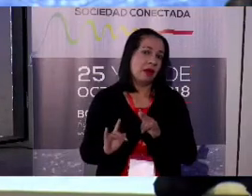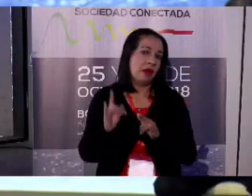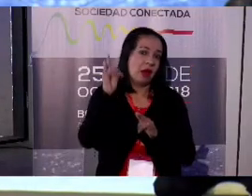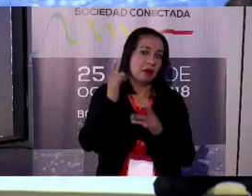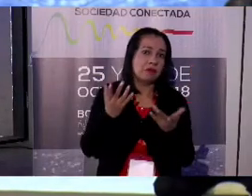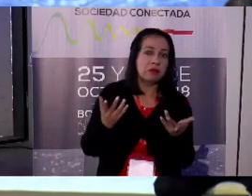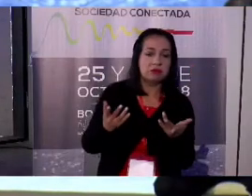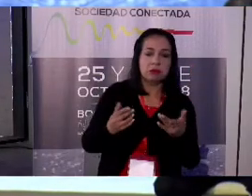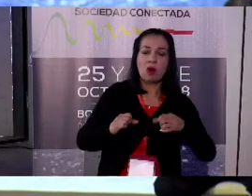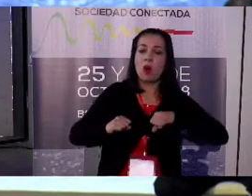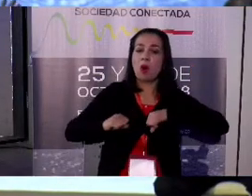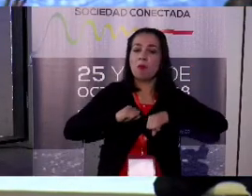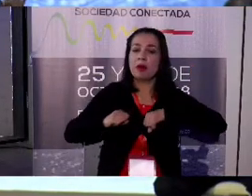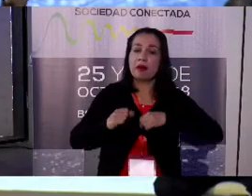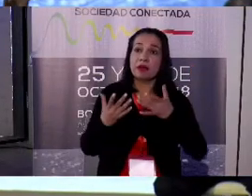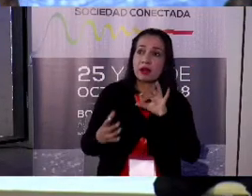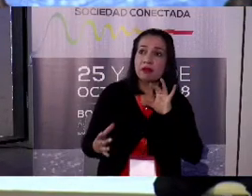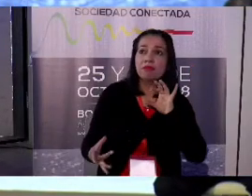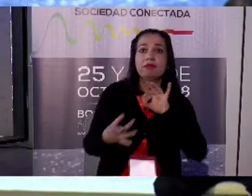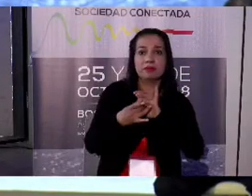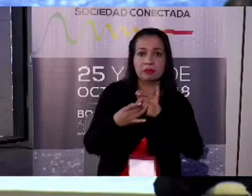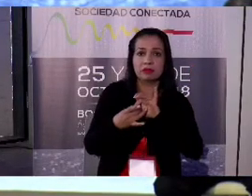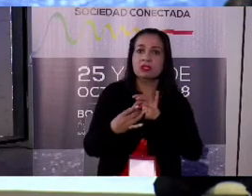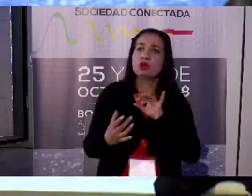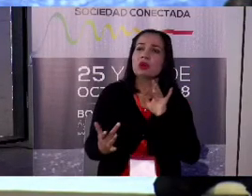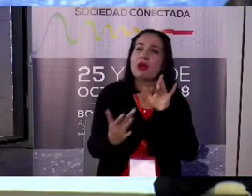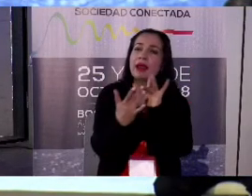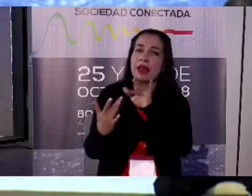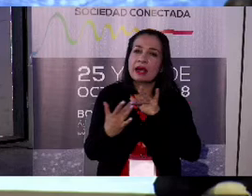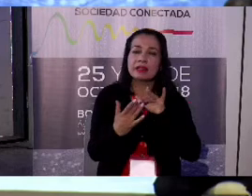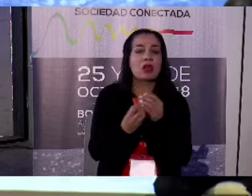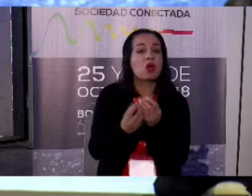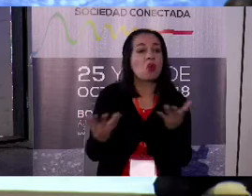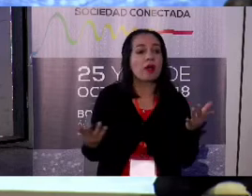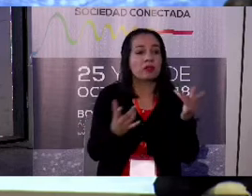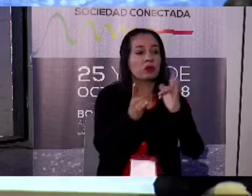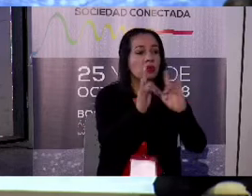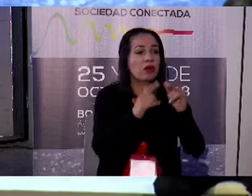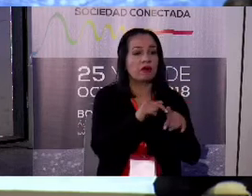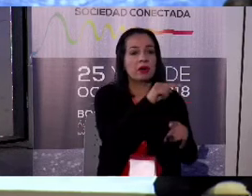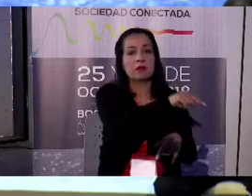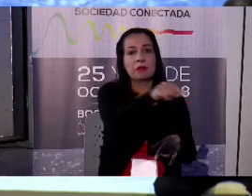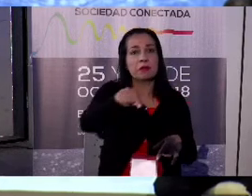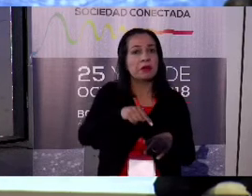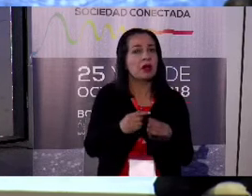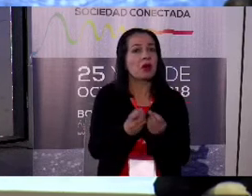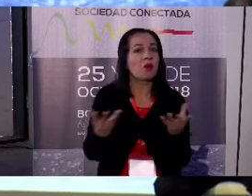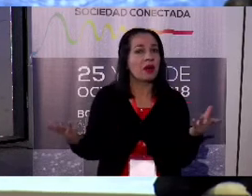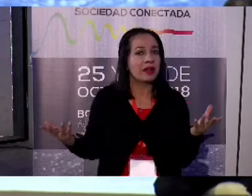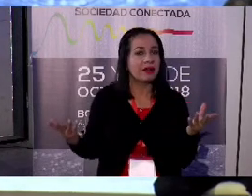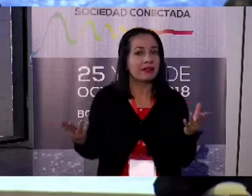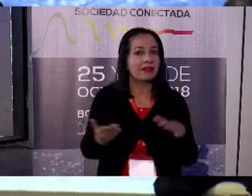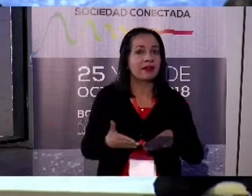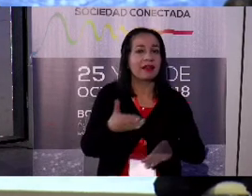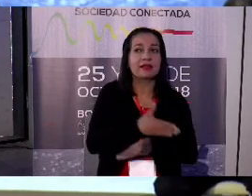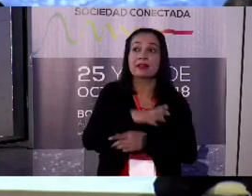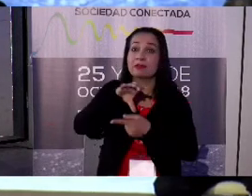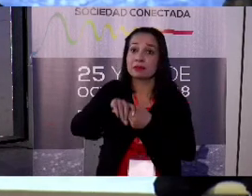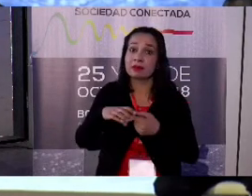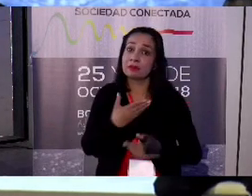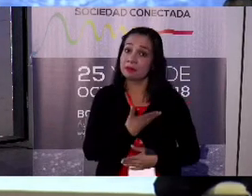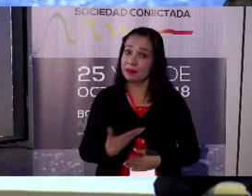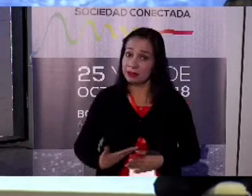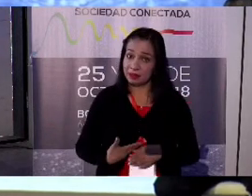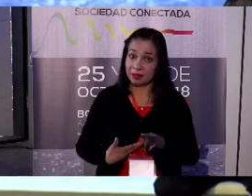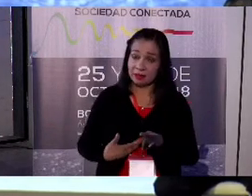enlace a Okay Cuántos puntos de wi-fi usted va a instalar por eso pide una cita con el presidente Cuántos